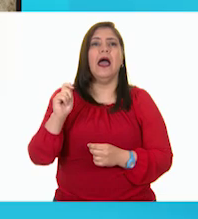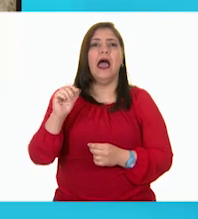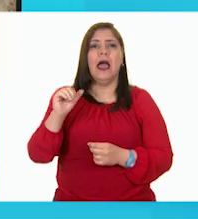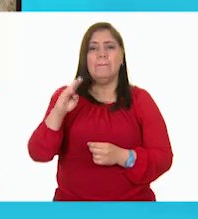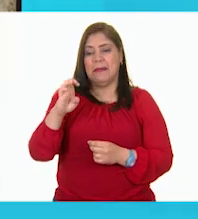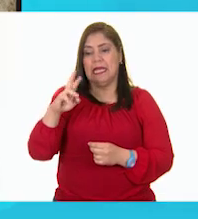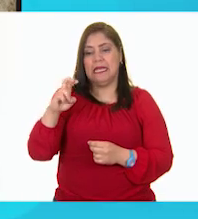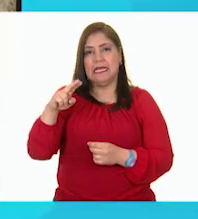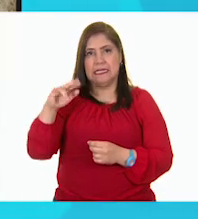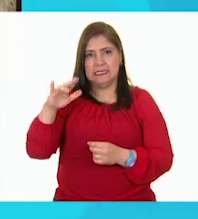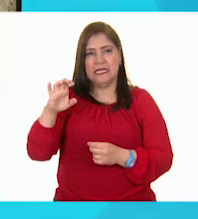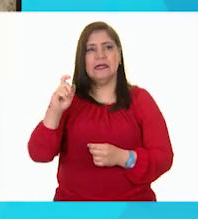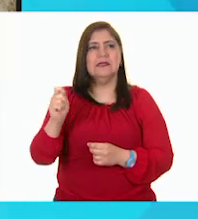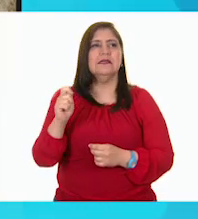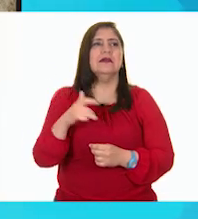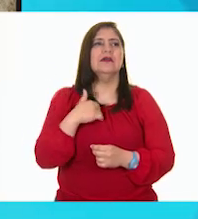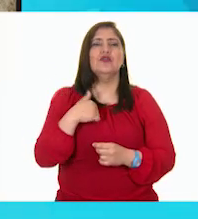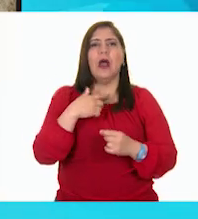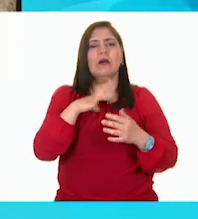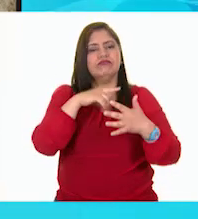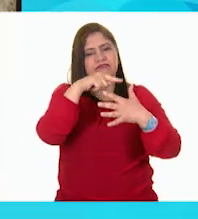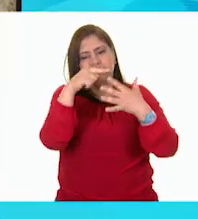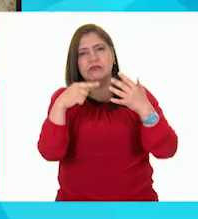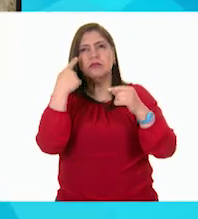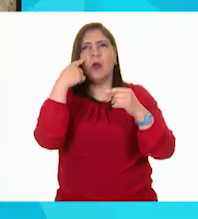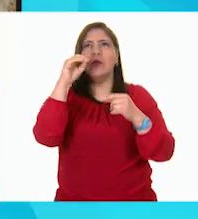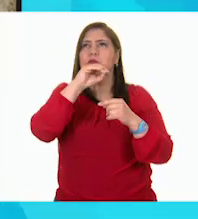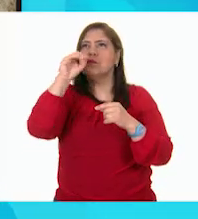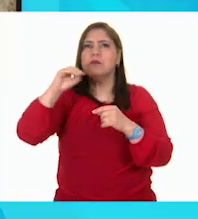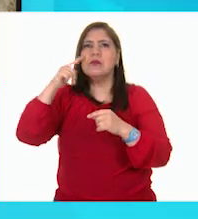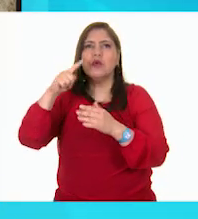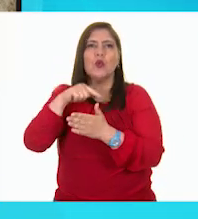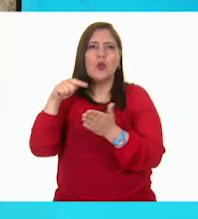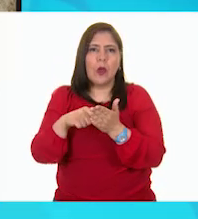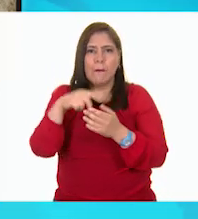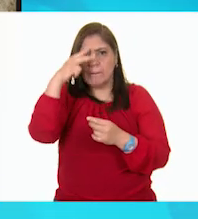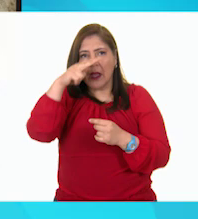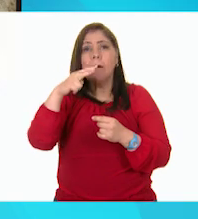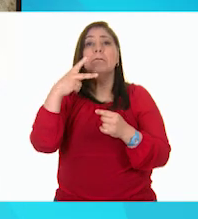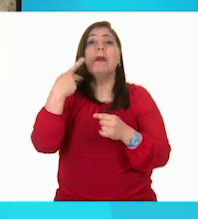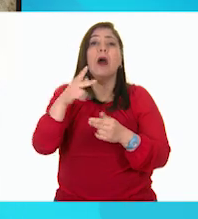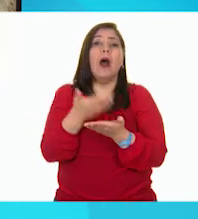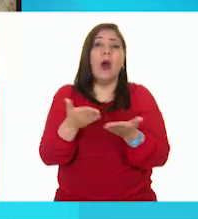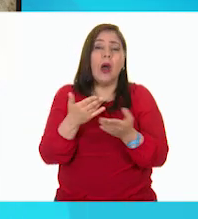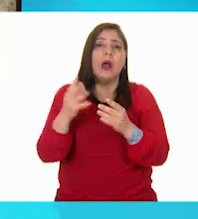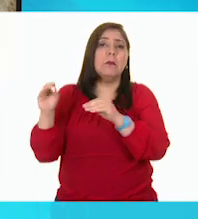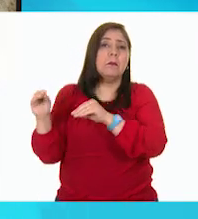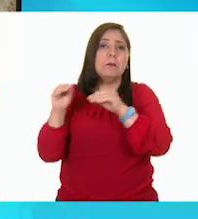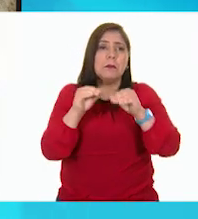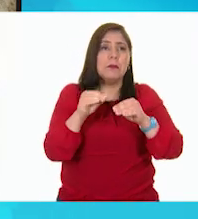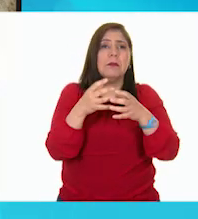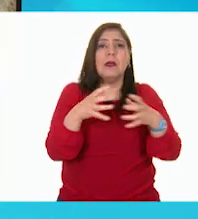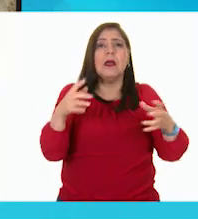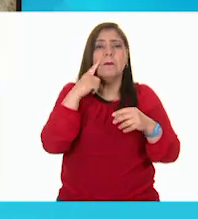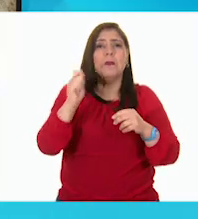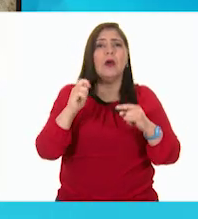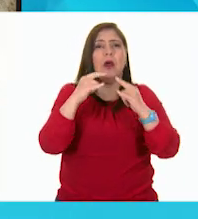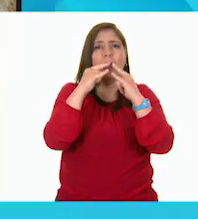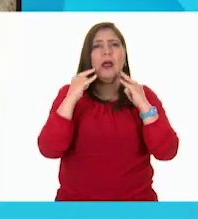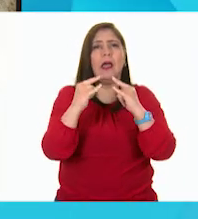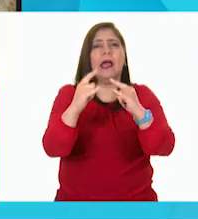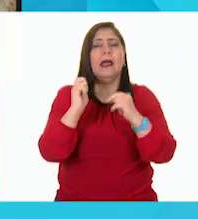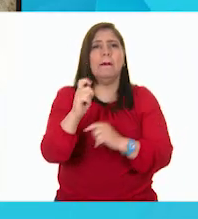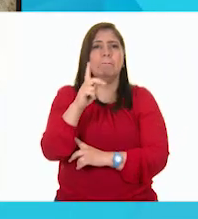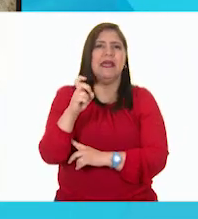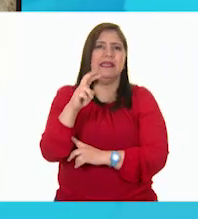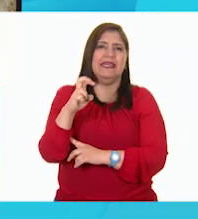Acosta Ortiz. Somos de muchos lugares diferentes de México, pero ahora todos vivimos aquí en el campamento del Pedregoso de